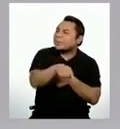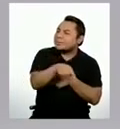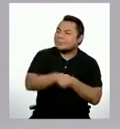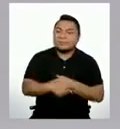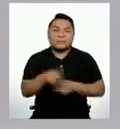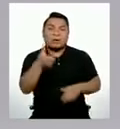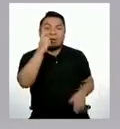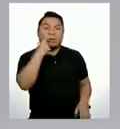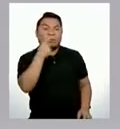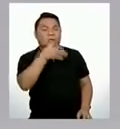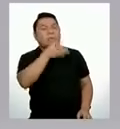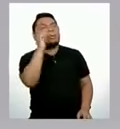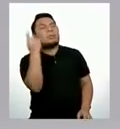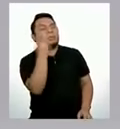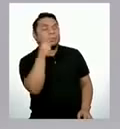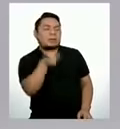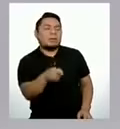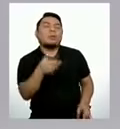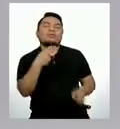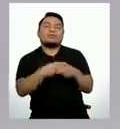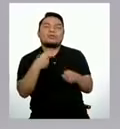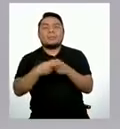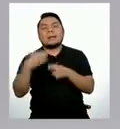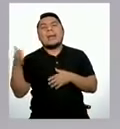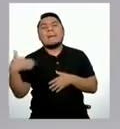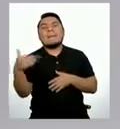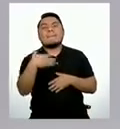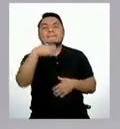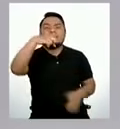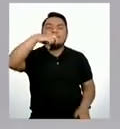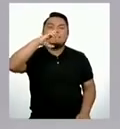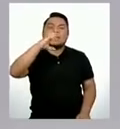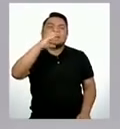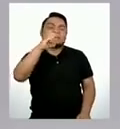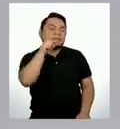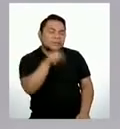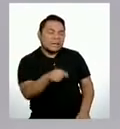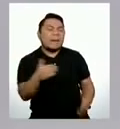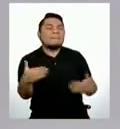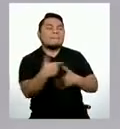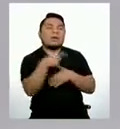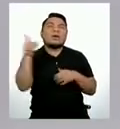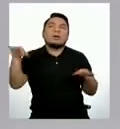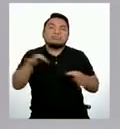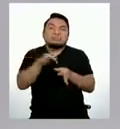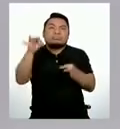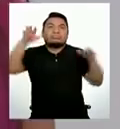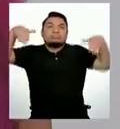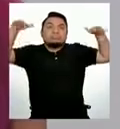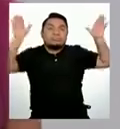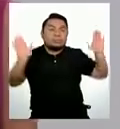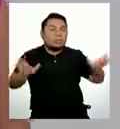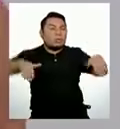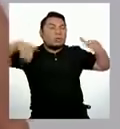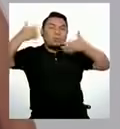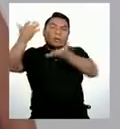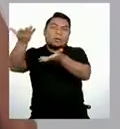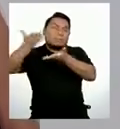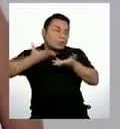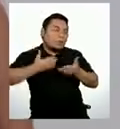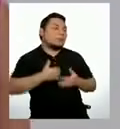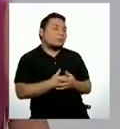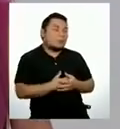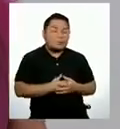hombre balbuceante le dijo, Peces. Así le llamó el espíritu guardián de la selva. El hombre